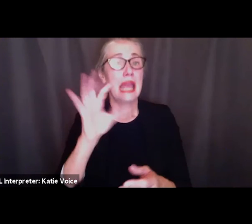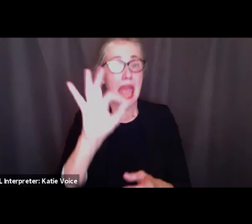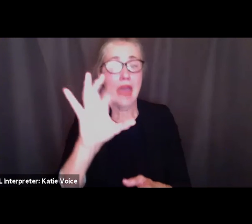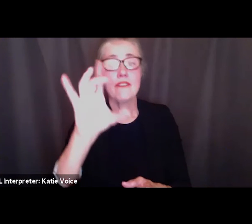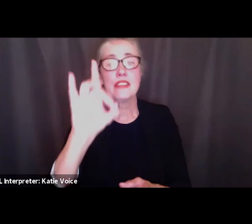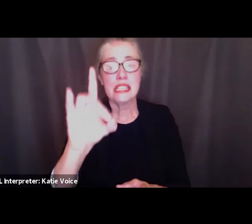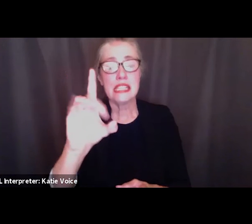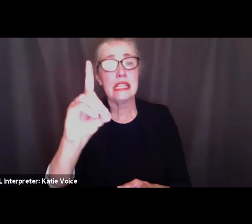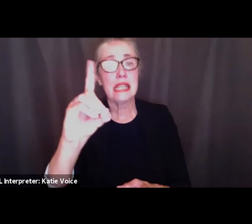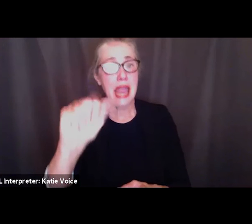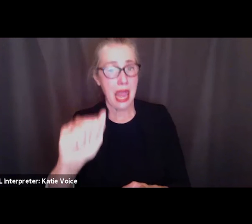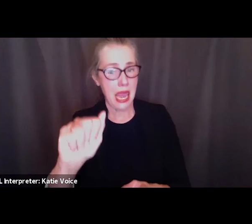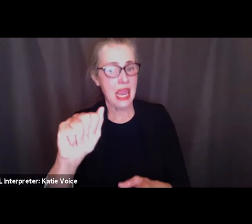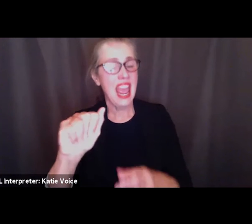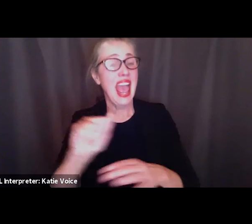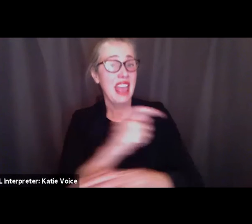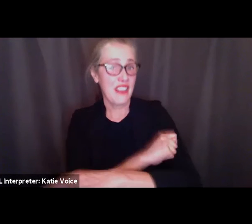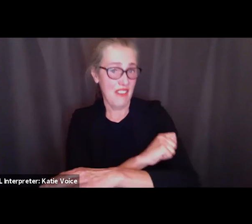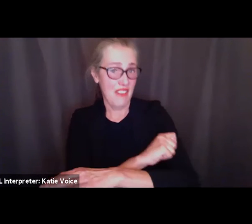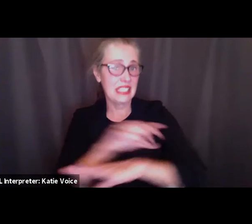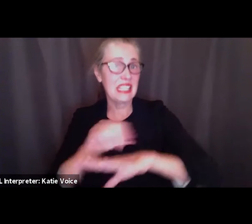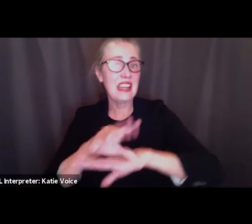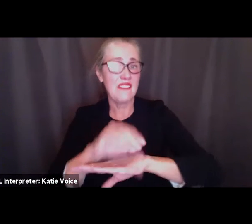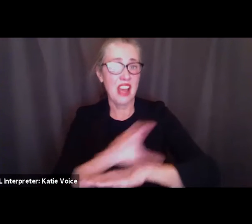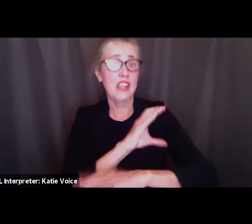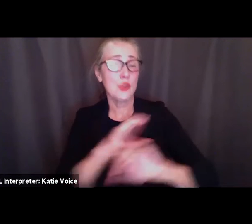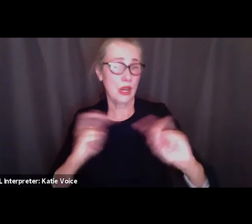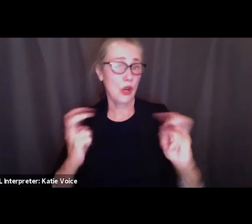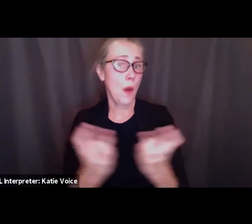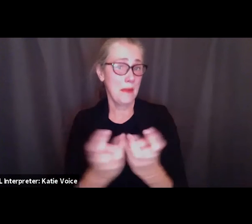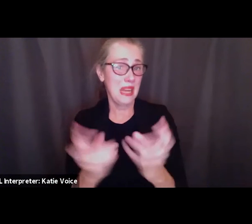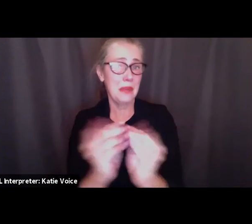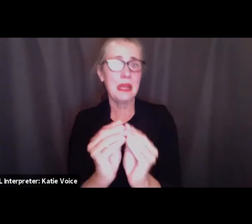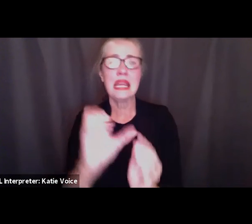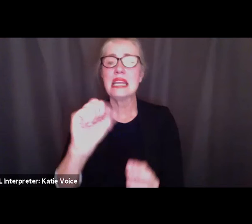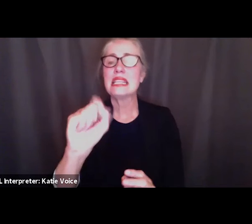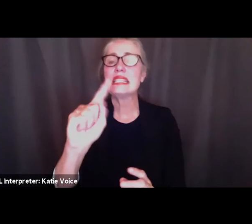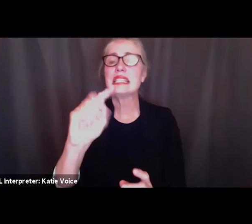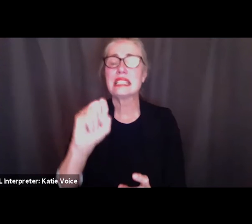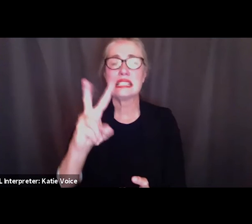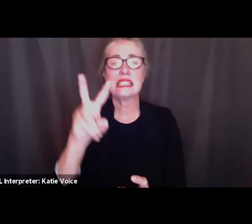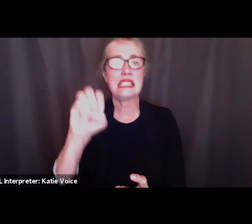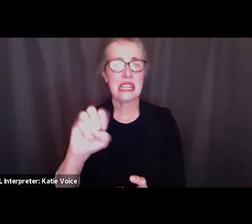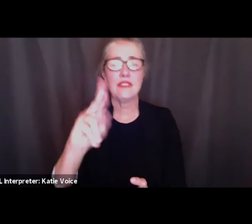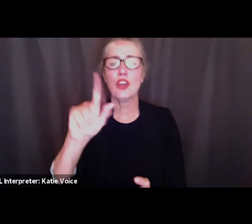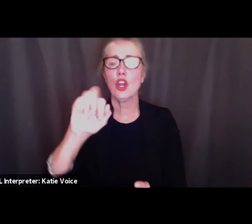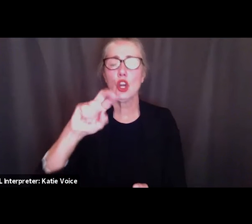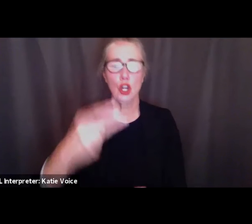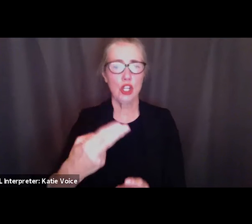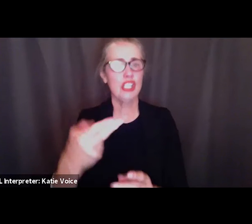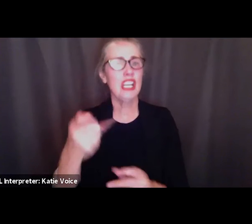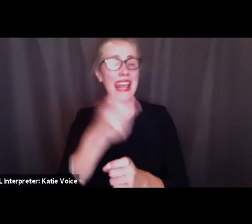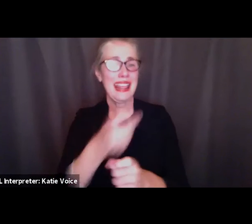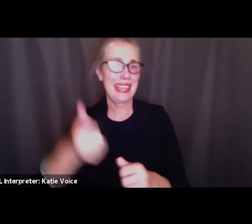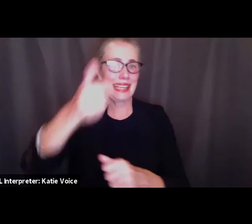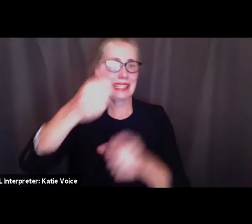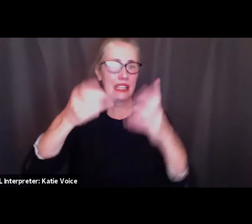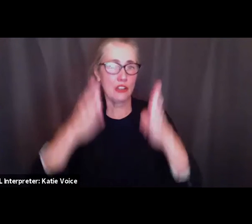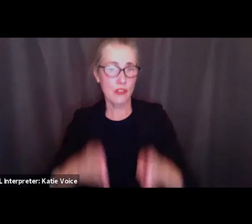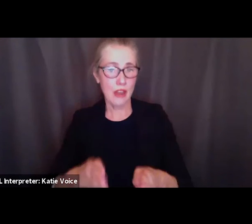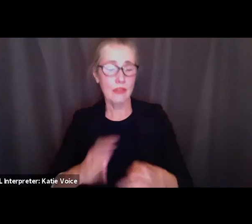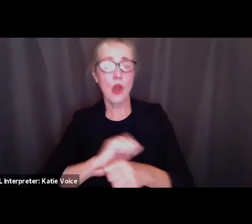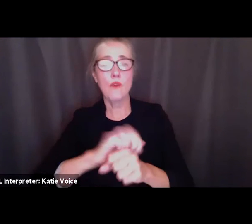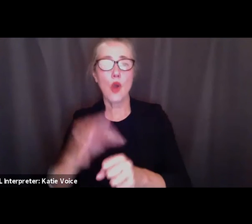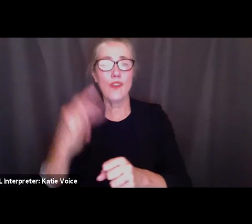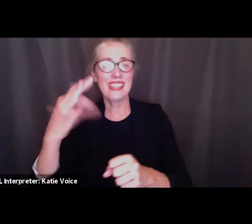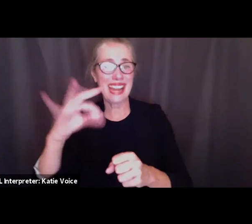muertes en los Estados Unidos? Steve Kirsch, el director ejecutivo del